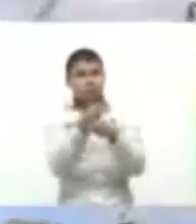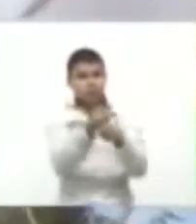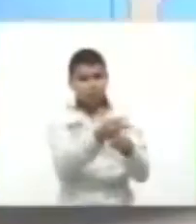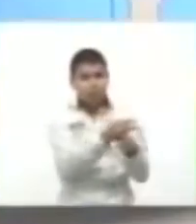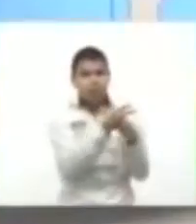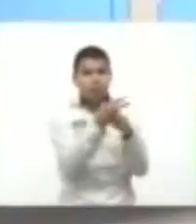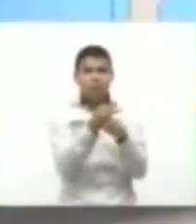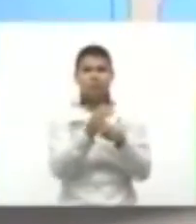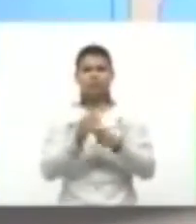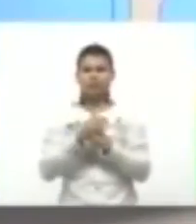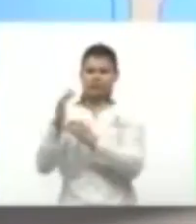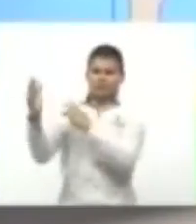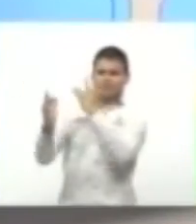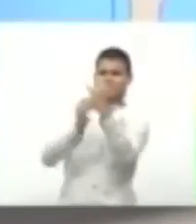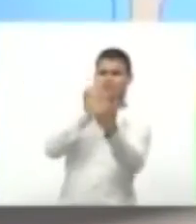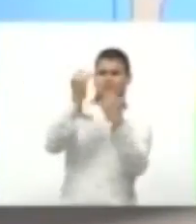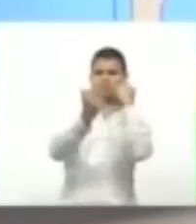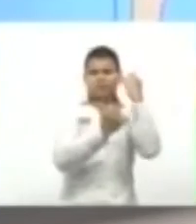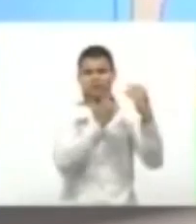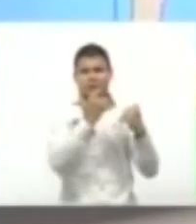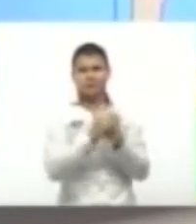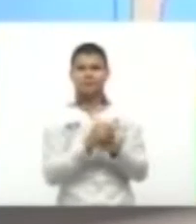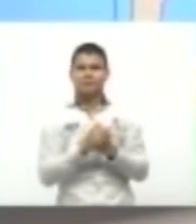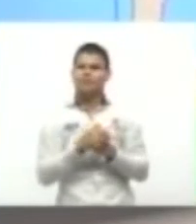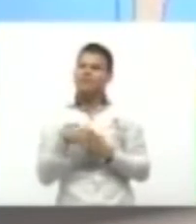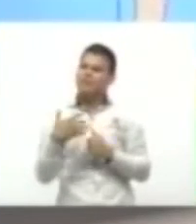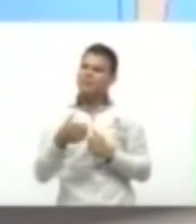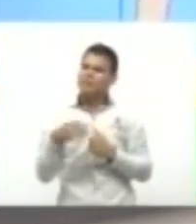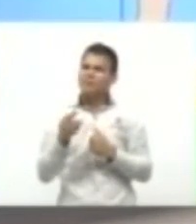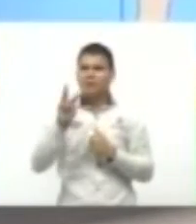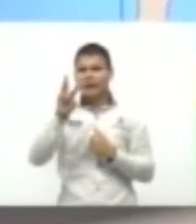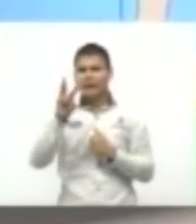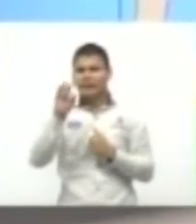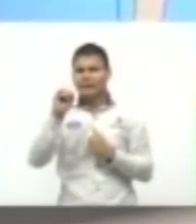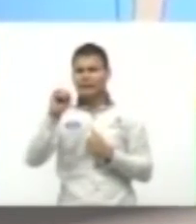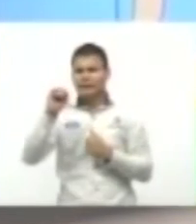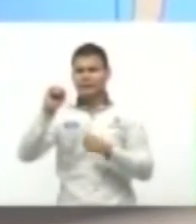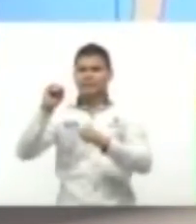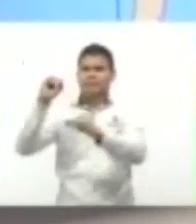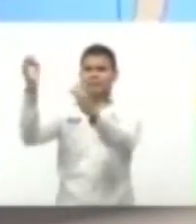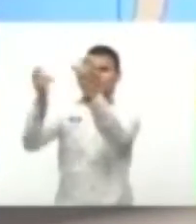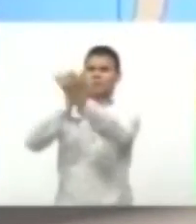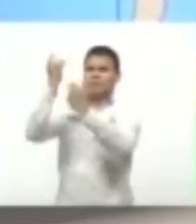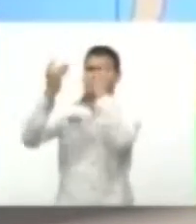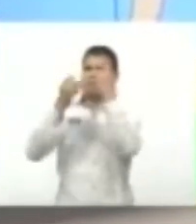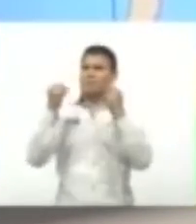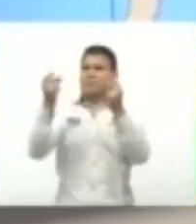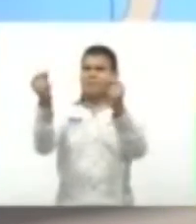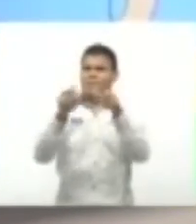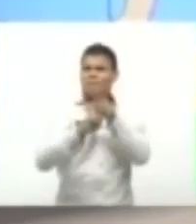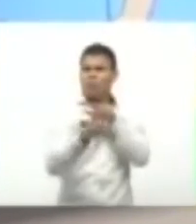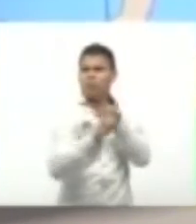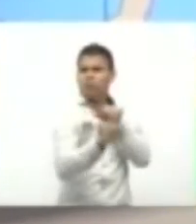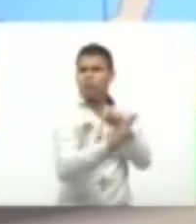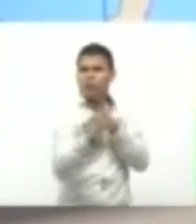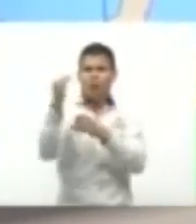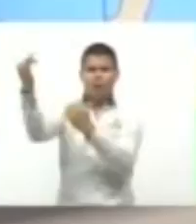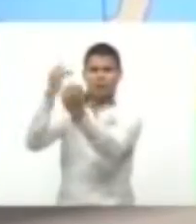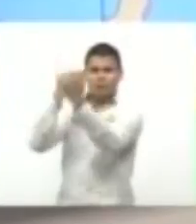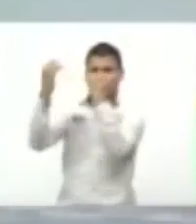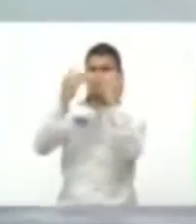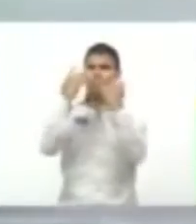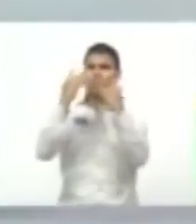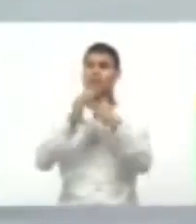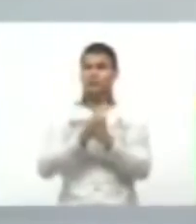fuertes brisas. Estamos registrando viento entre 30 a 35 nudos de velocidad, altura de ola de 3 metros a 4 metros de